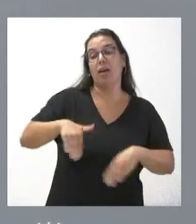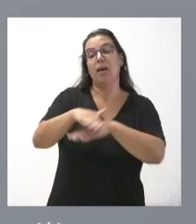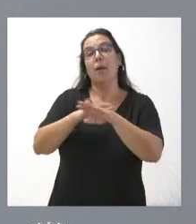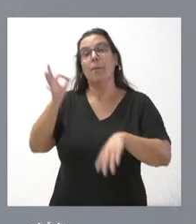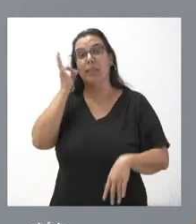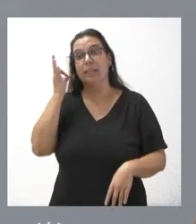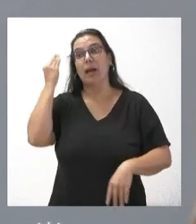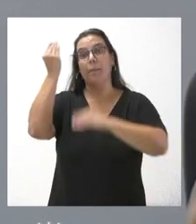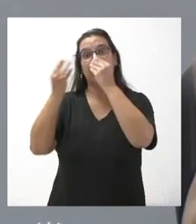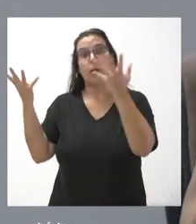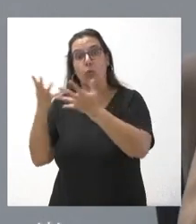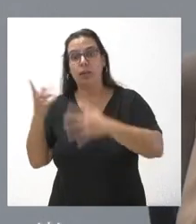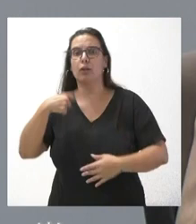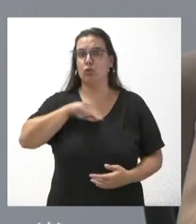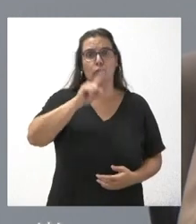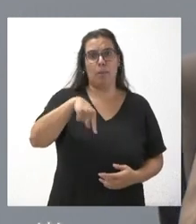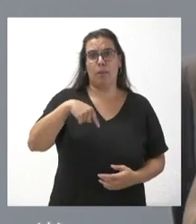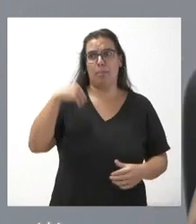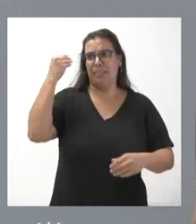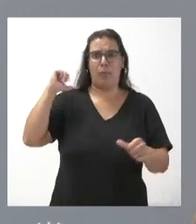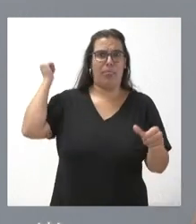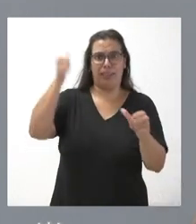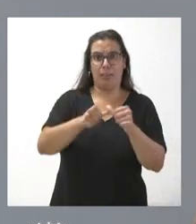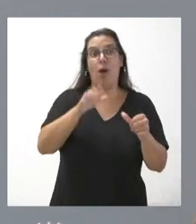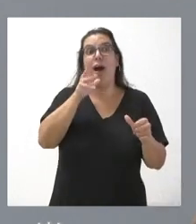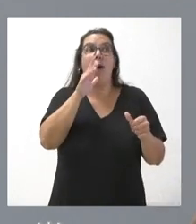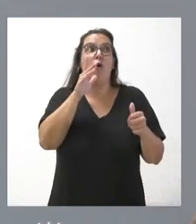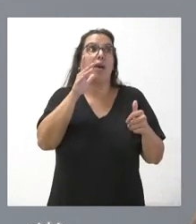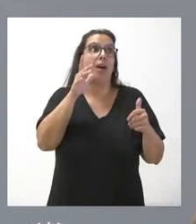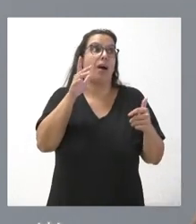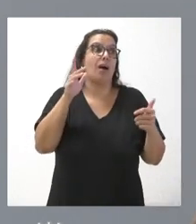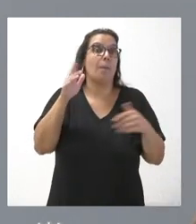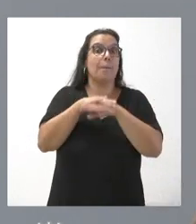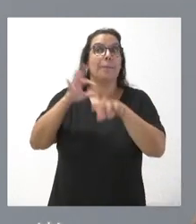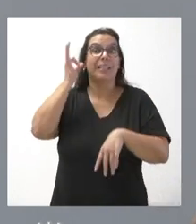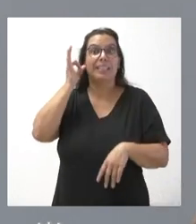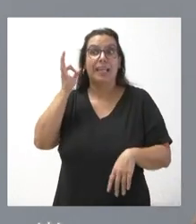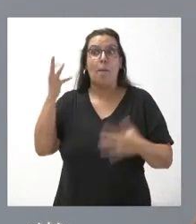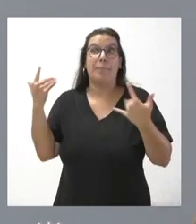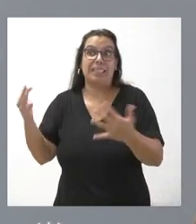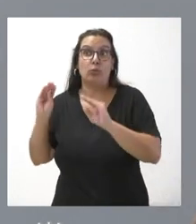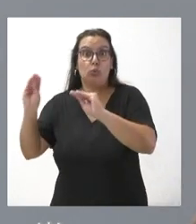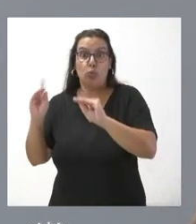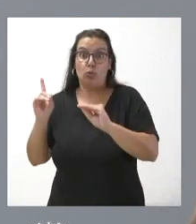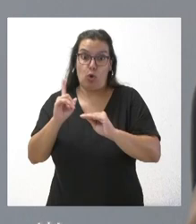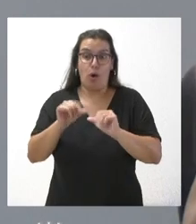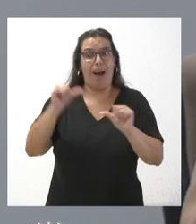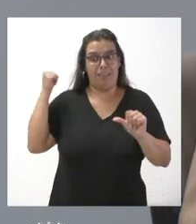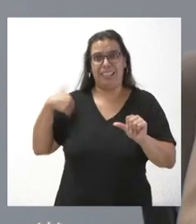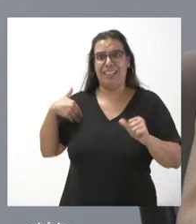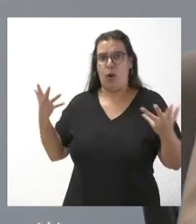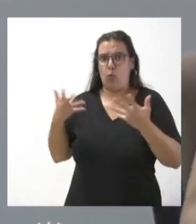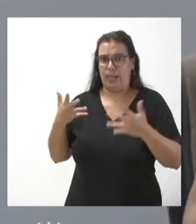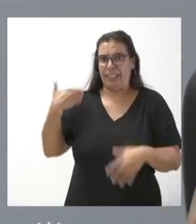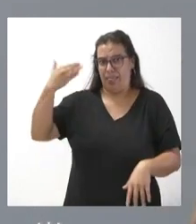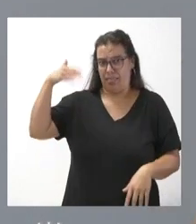es urgente modificarlo. Nosotros lo hemos pensado siempre, no porque ahora la ministra tenga prisa, es más urgente de lo que era hace solo